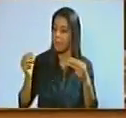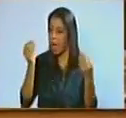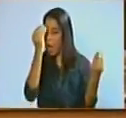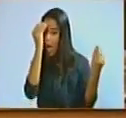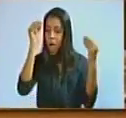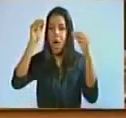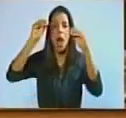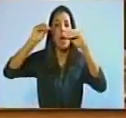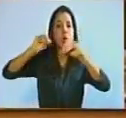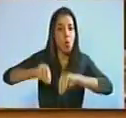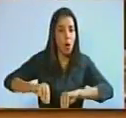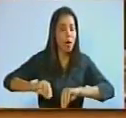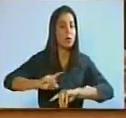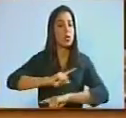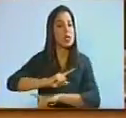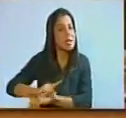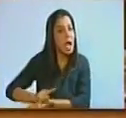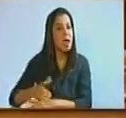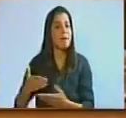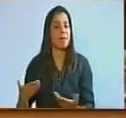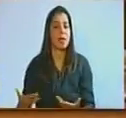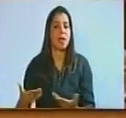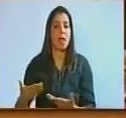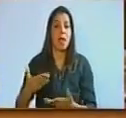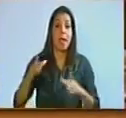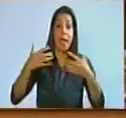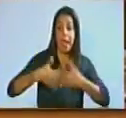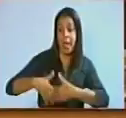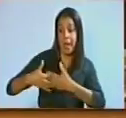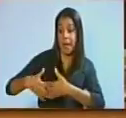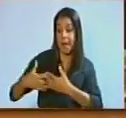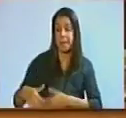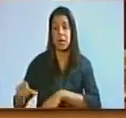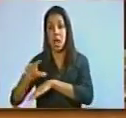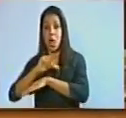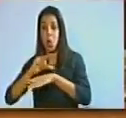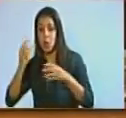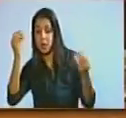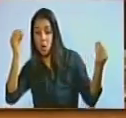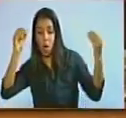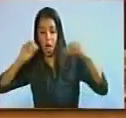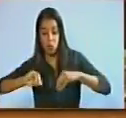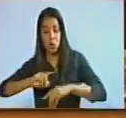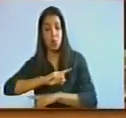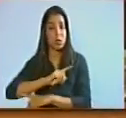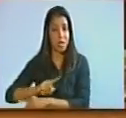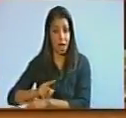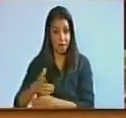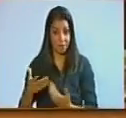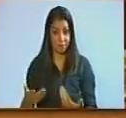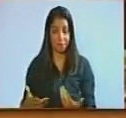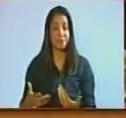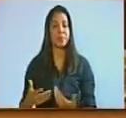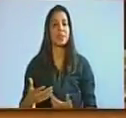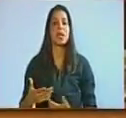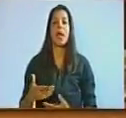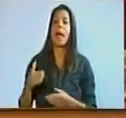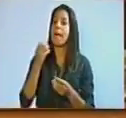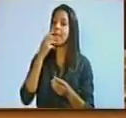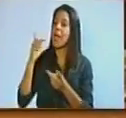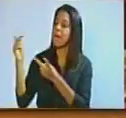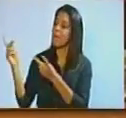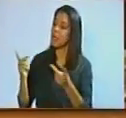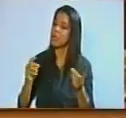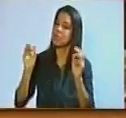diálogo y a la corresponsabilidad para la determinación de los precios acordados. Yo quiero dar la bienvenida